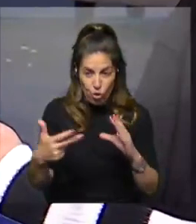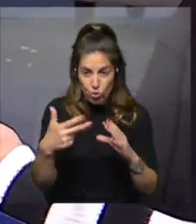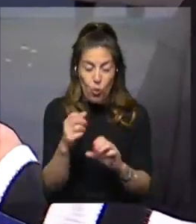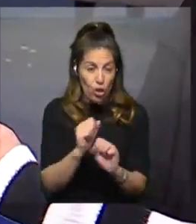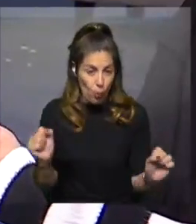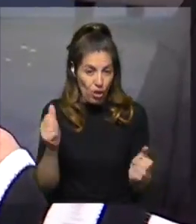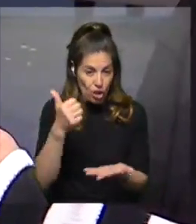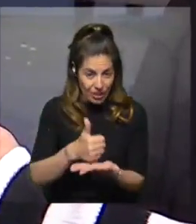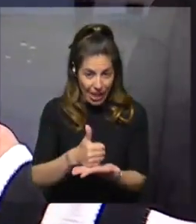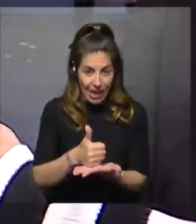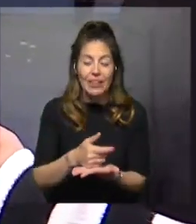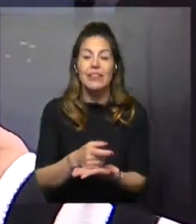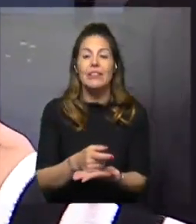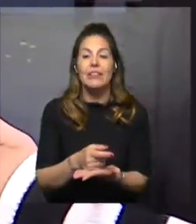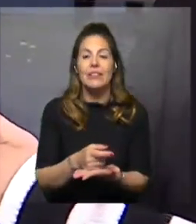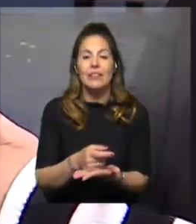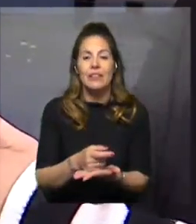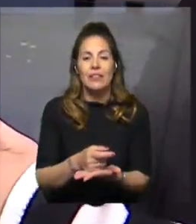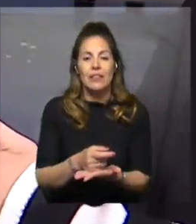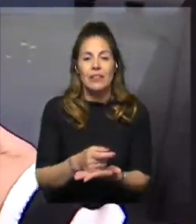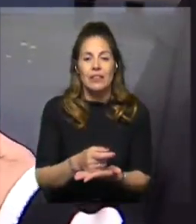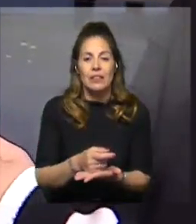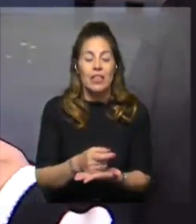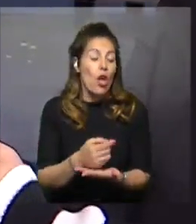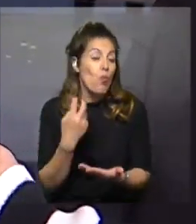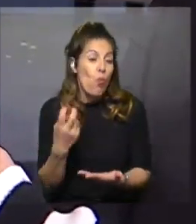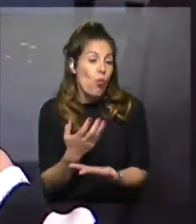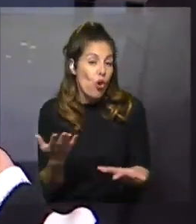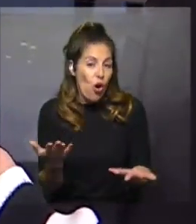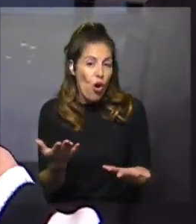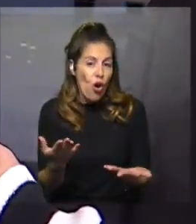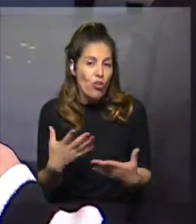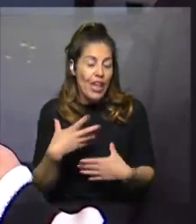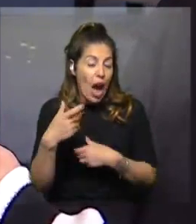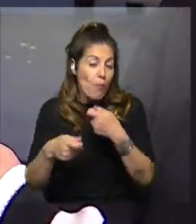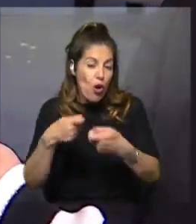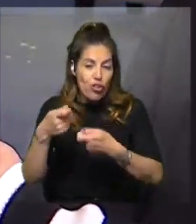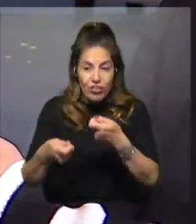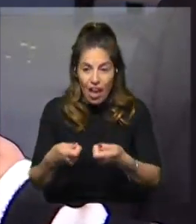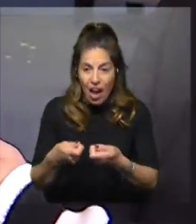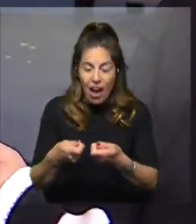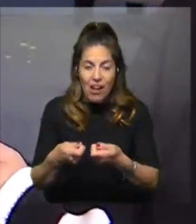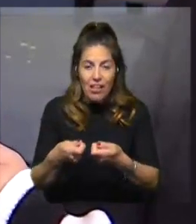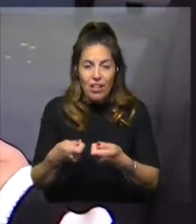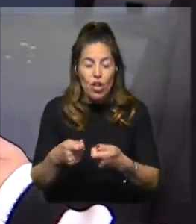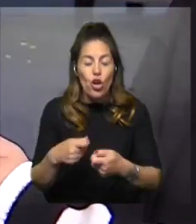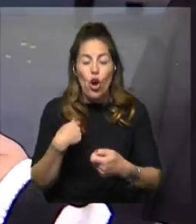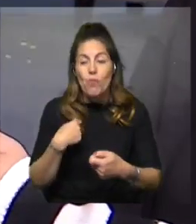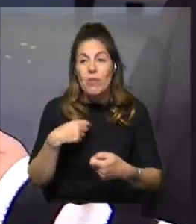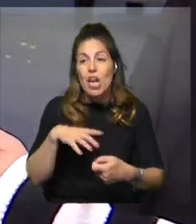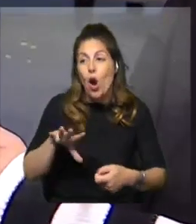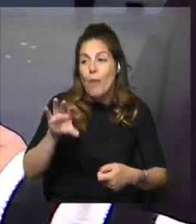puedo estar presencial. Y trato de aportar con la comprensión